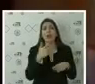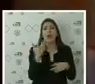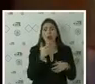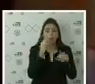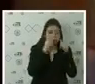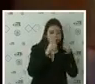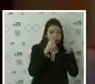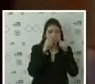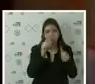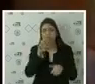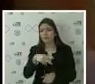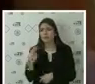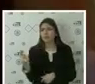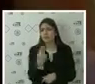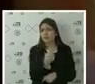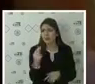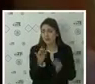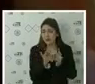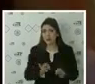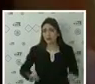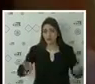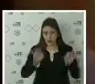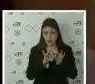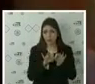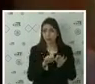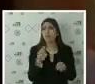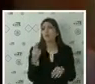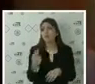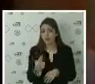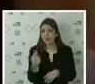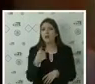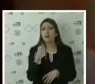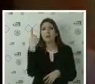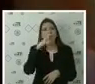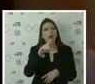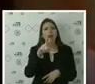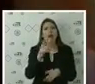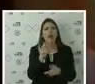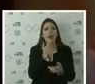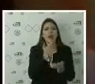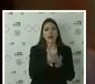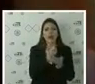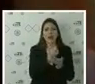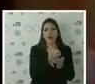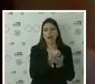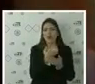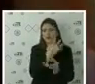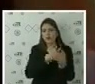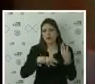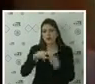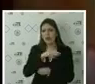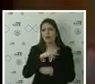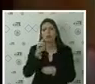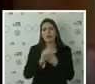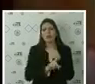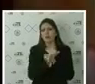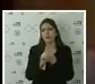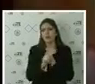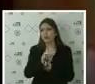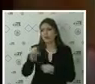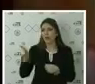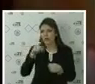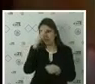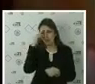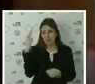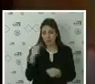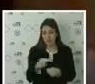nos apoyaría justo a no afectar la economía de estos hogares mexicanos. A 10 meses de